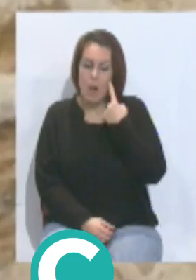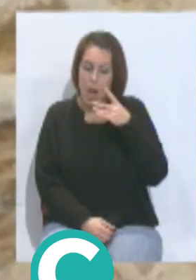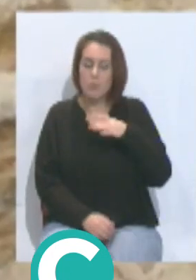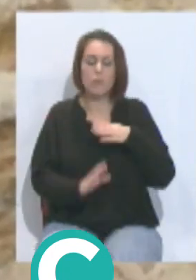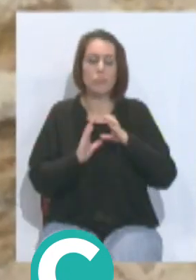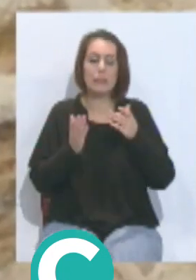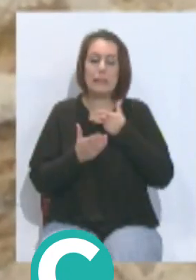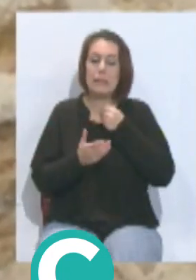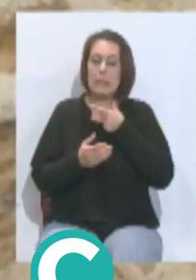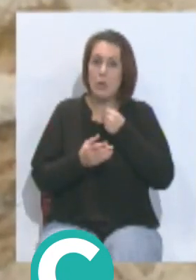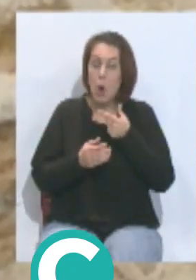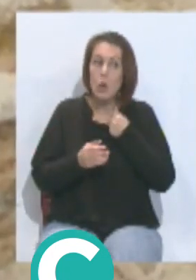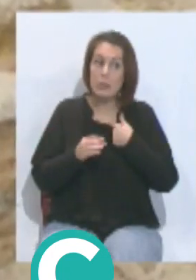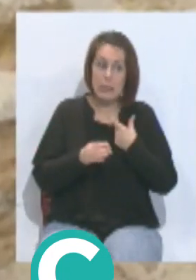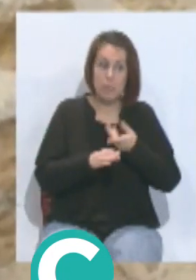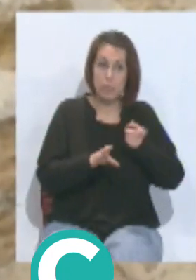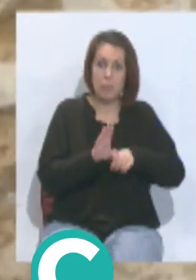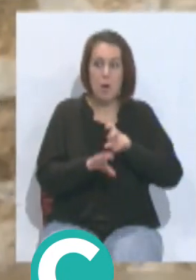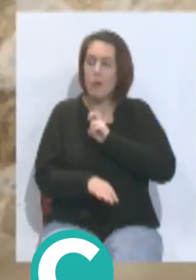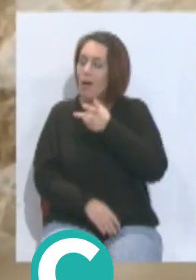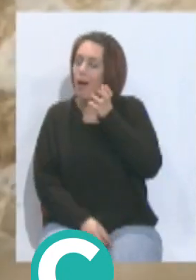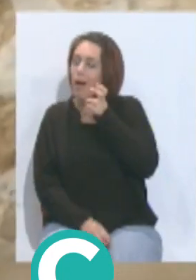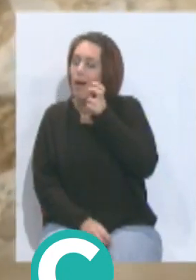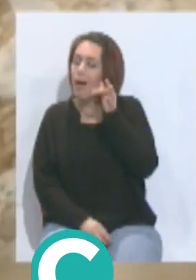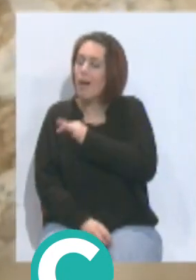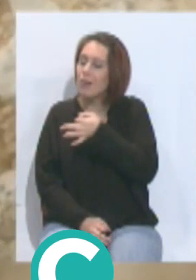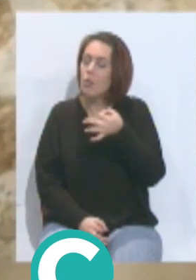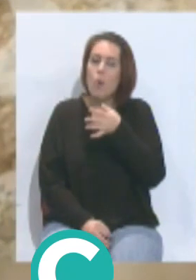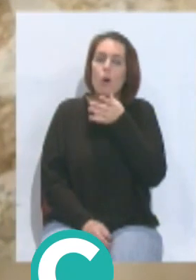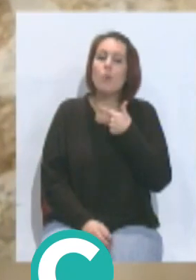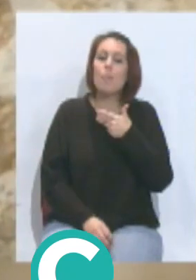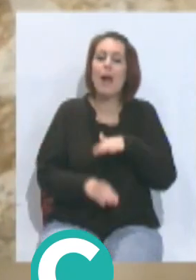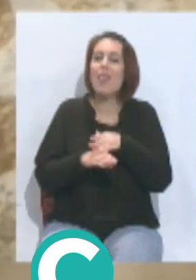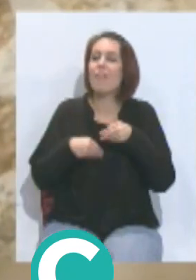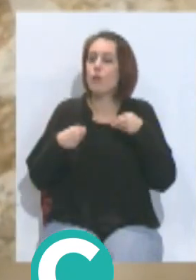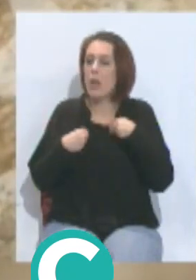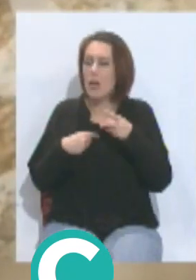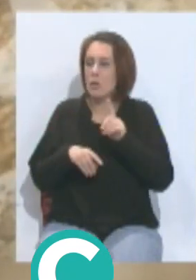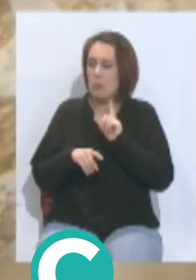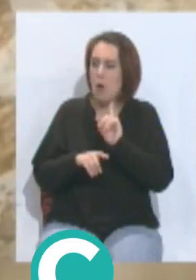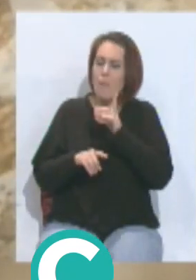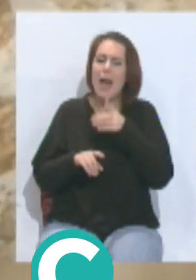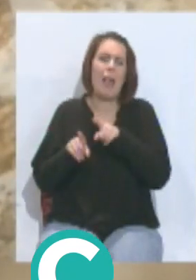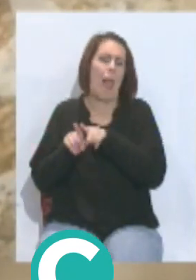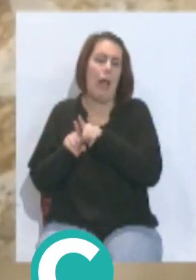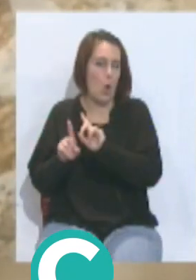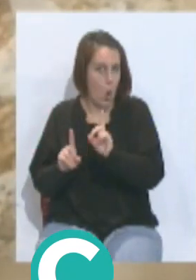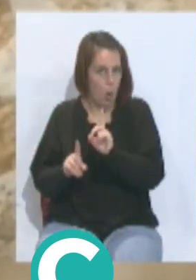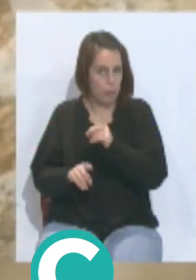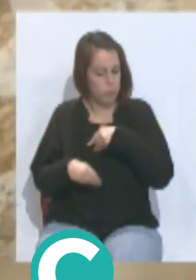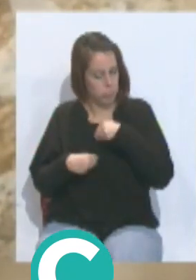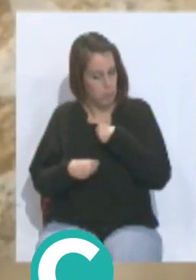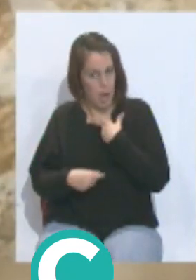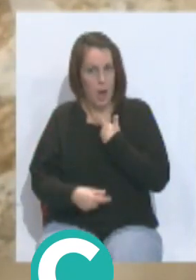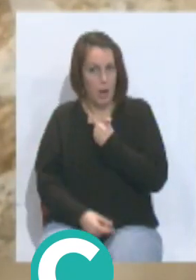salía en una chirigota y podía escuchar a la otra perfectamente, porque iba a escucharla para disfrutar, no para ponerle pega.